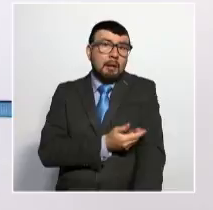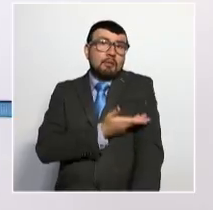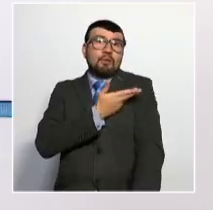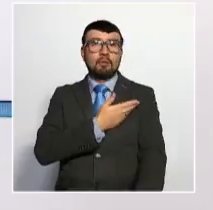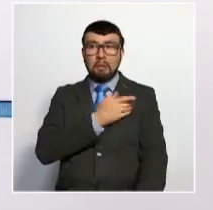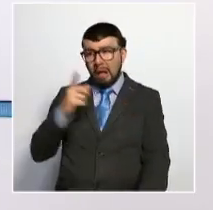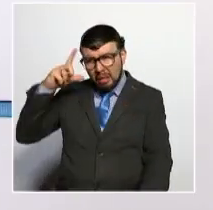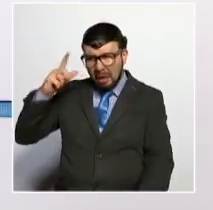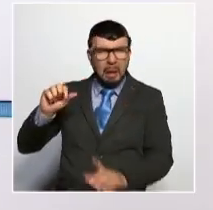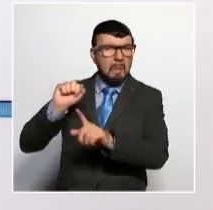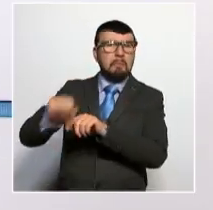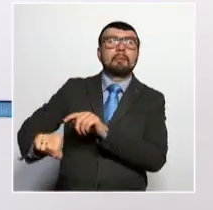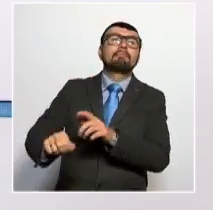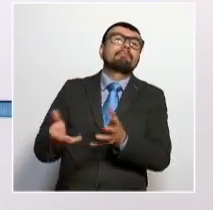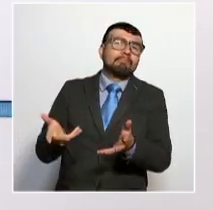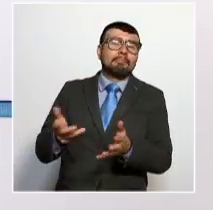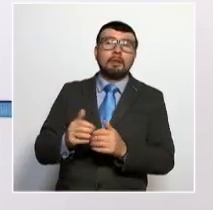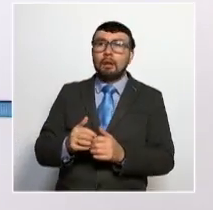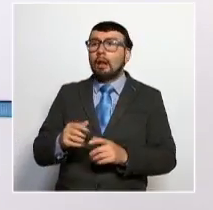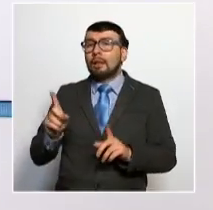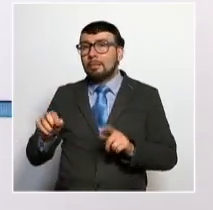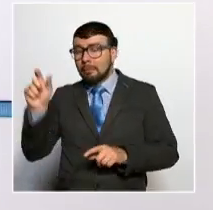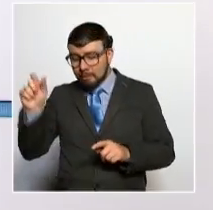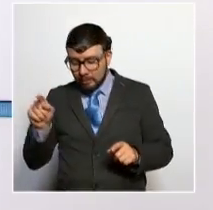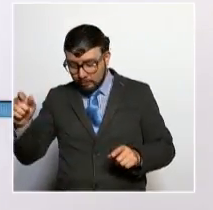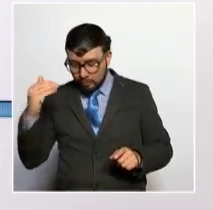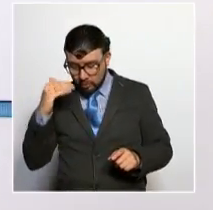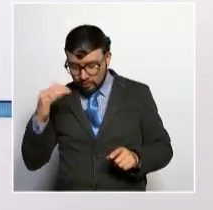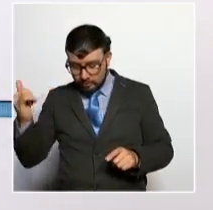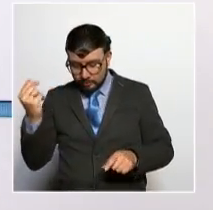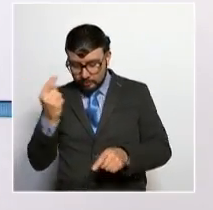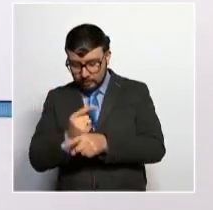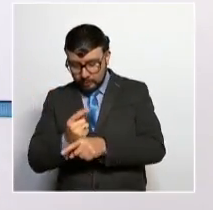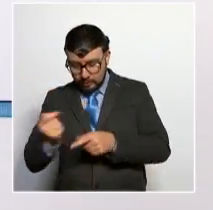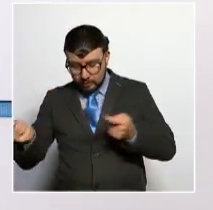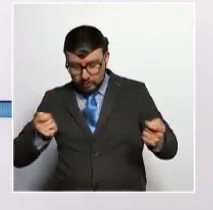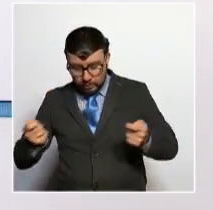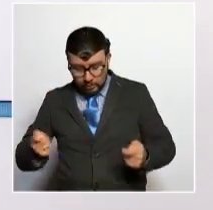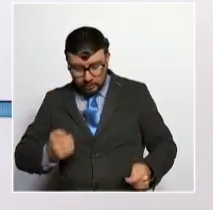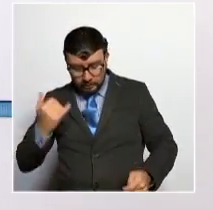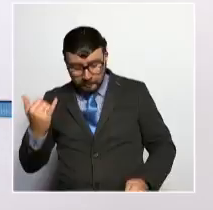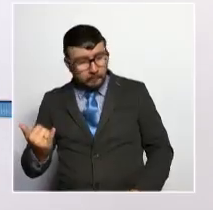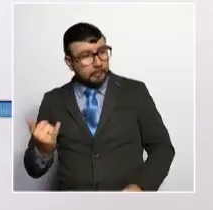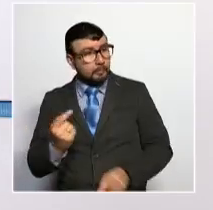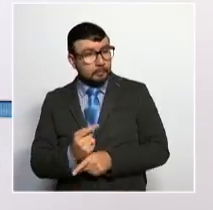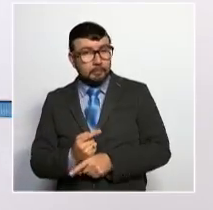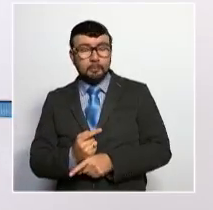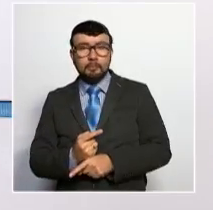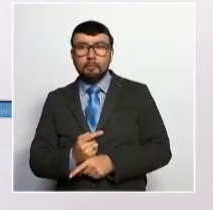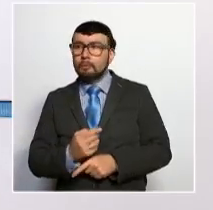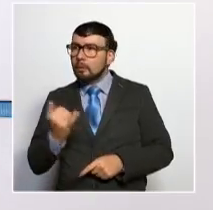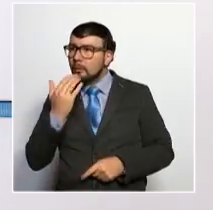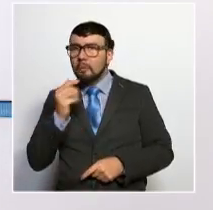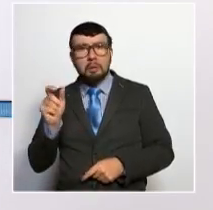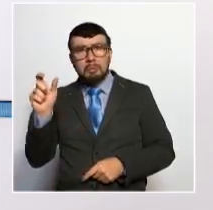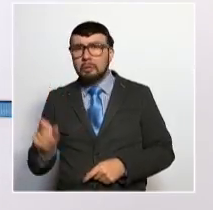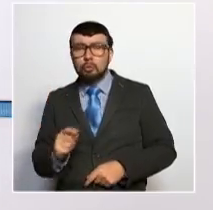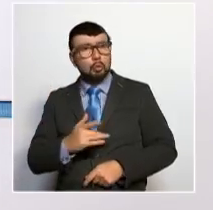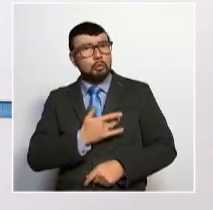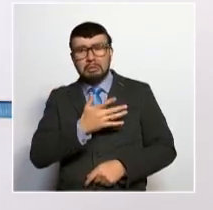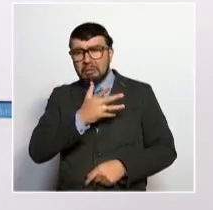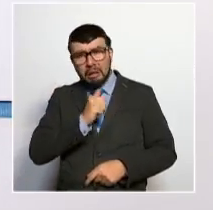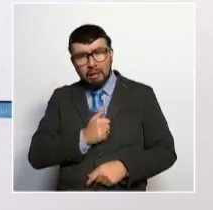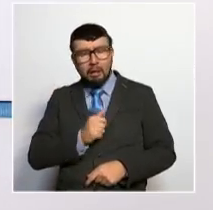como varias cosas, y también el desinterés de la paciente por buscar enfermedades, porque realmente si no siente nada, ella no se va